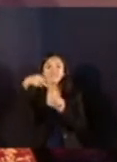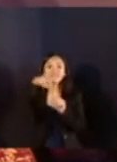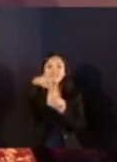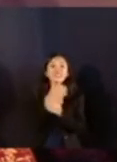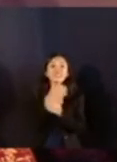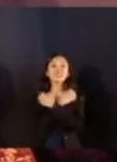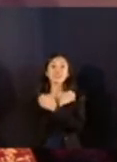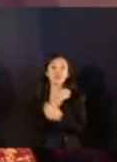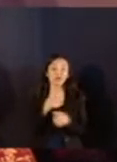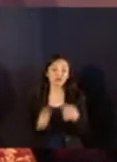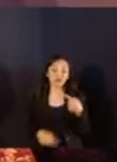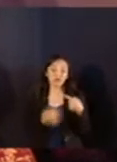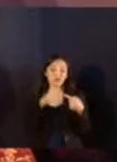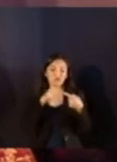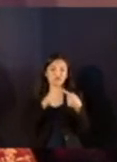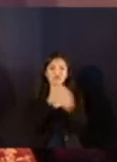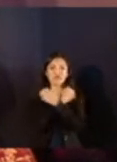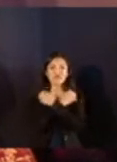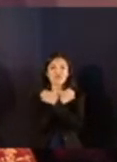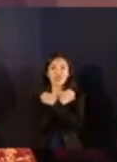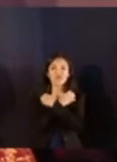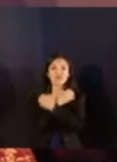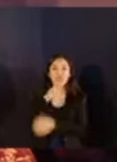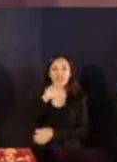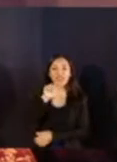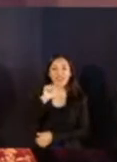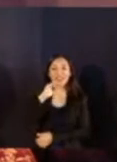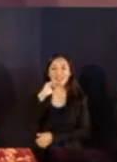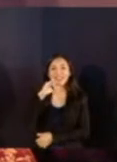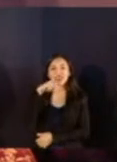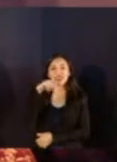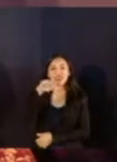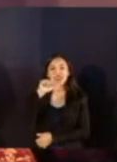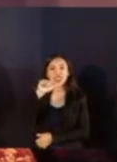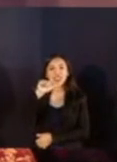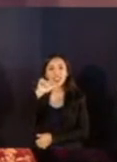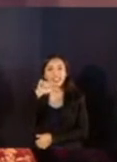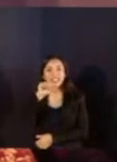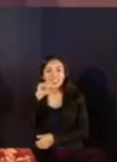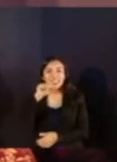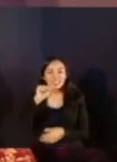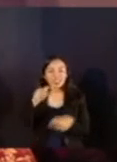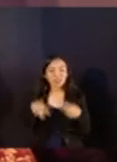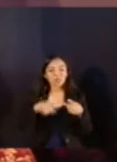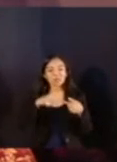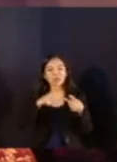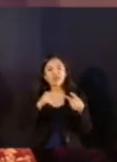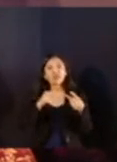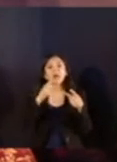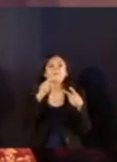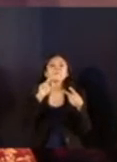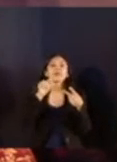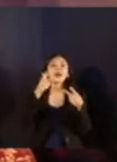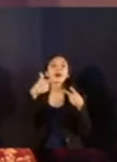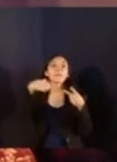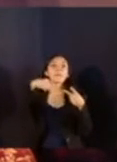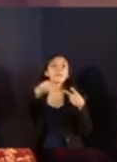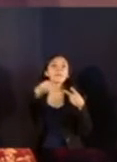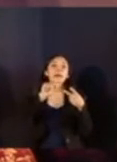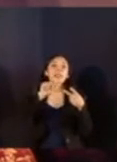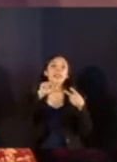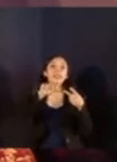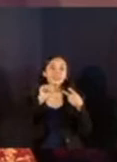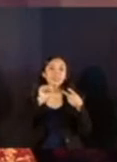el de la educación racionalista; 2, el de la educación pragmatista de John Dewey; y 3, el de la